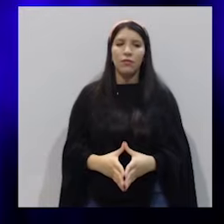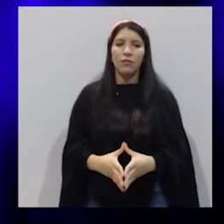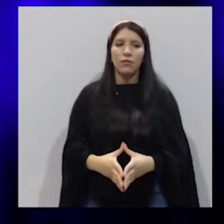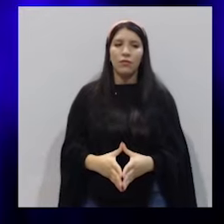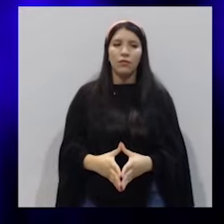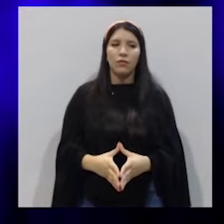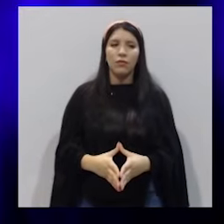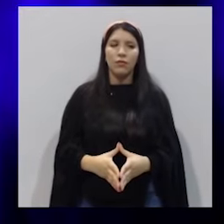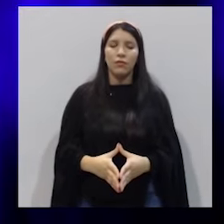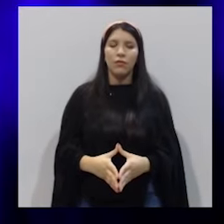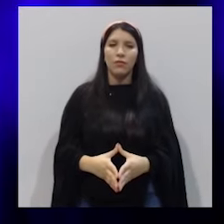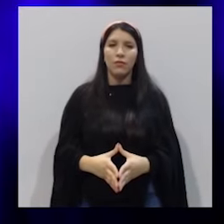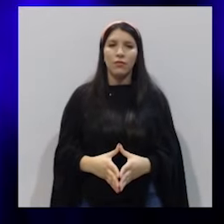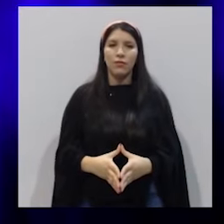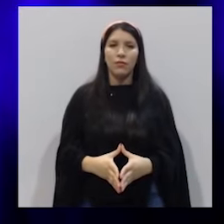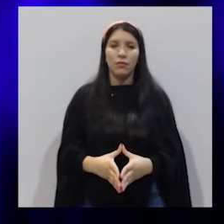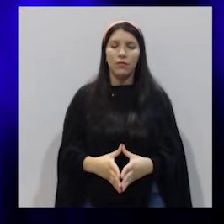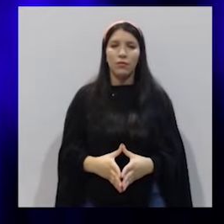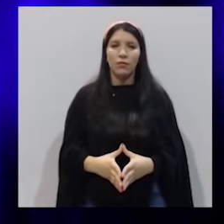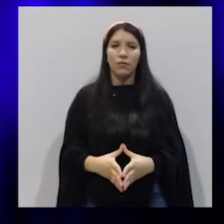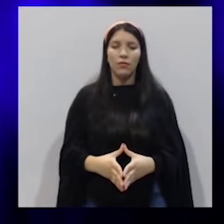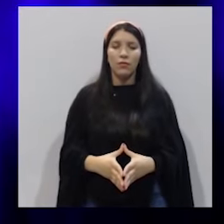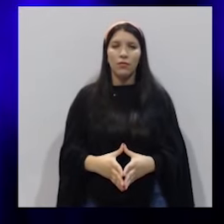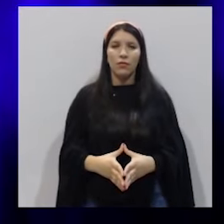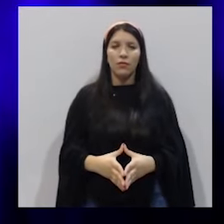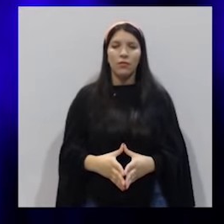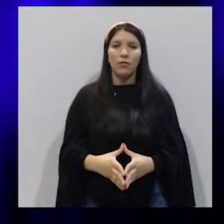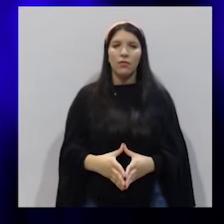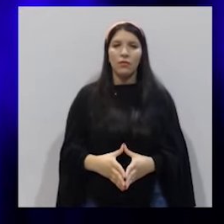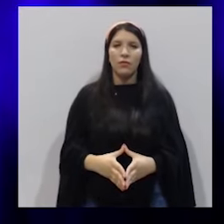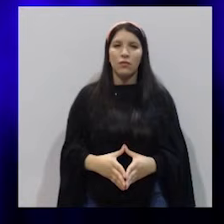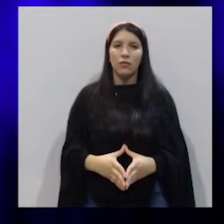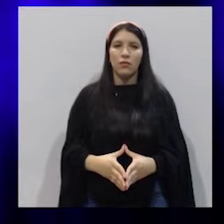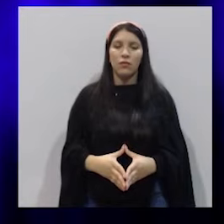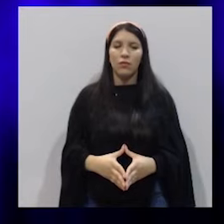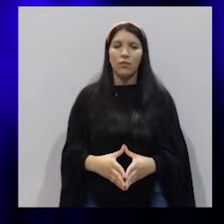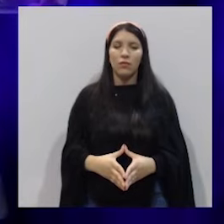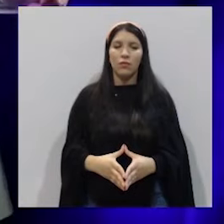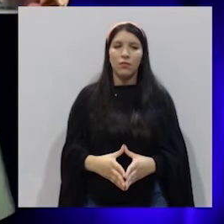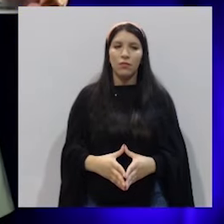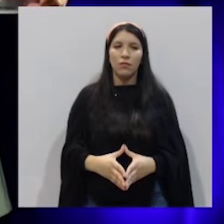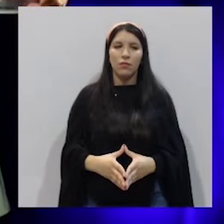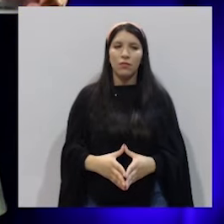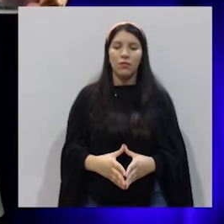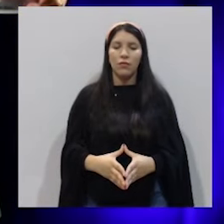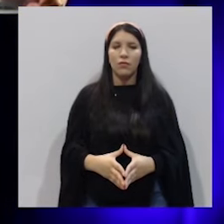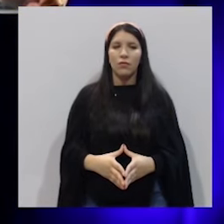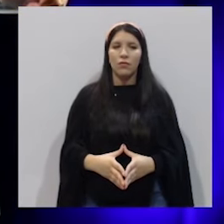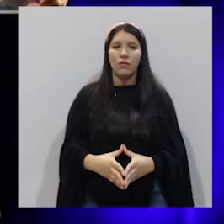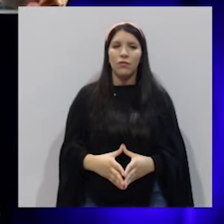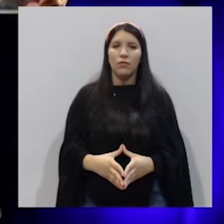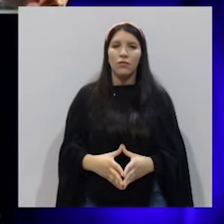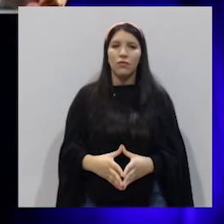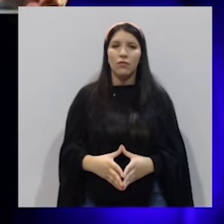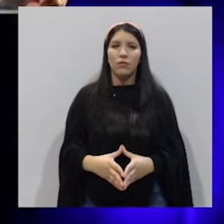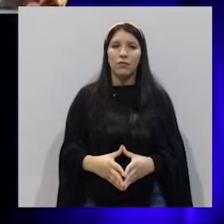todos tenemos hambre y el hambre tiene que ver con apetito y eso es natural es parte de cualquier ser humano